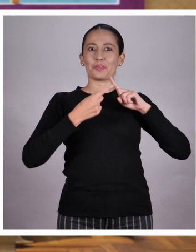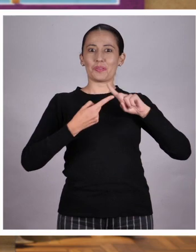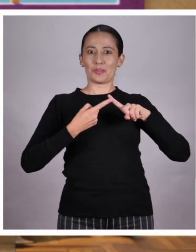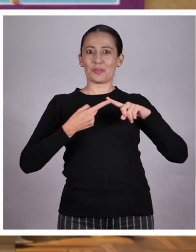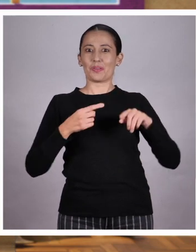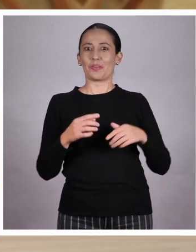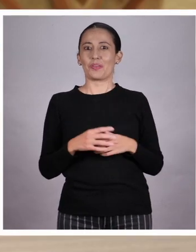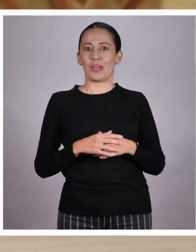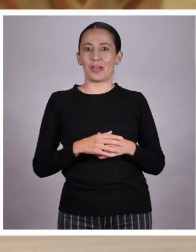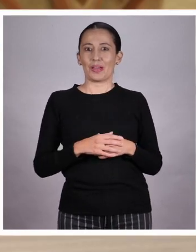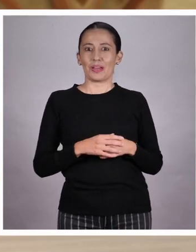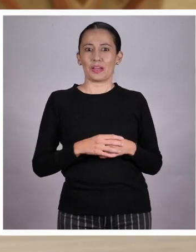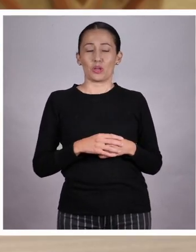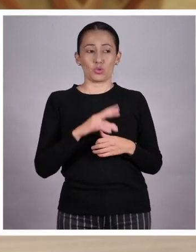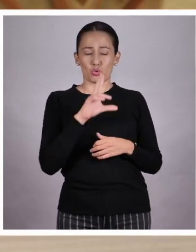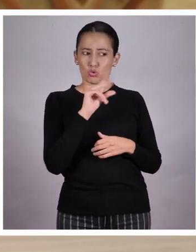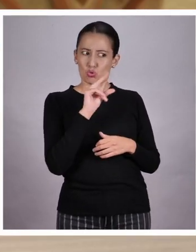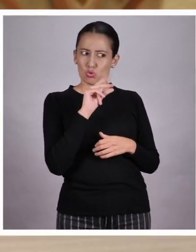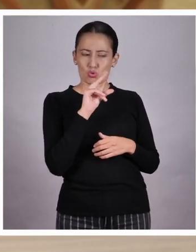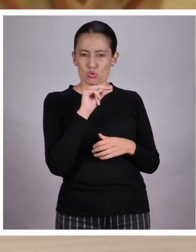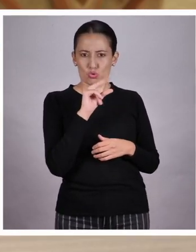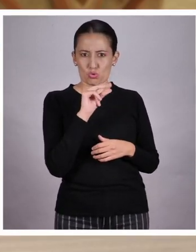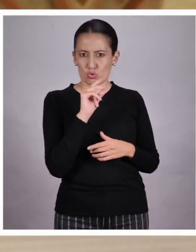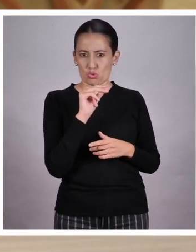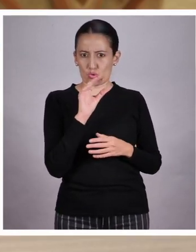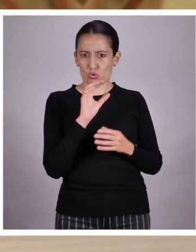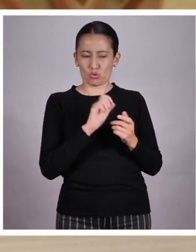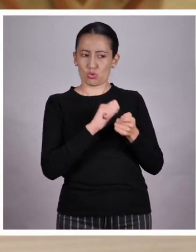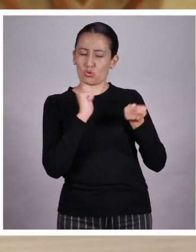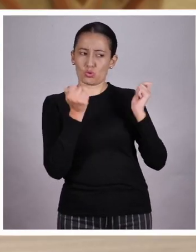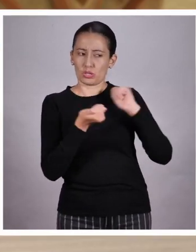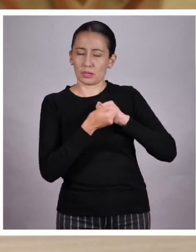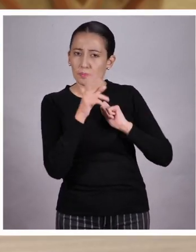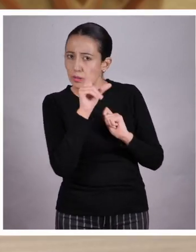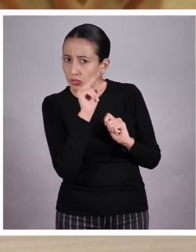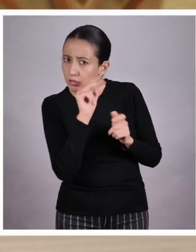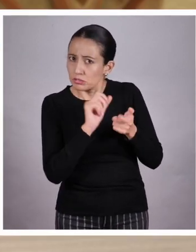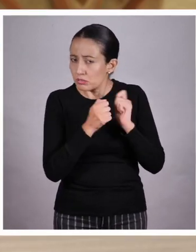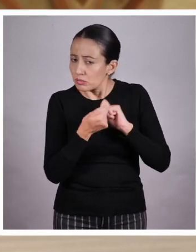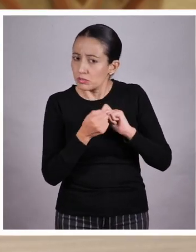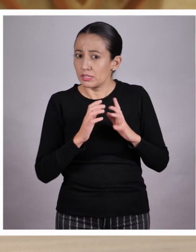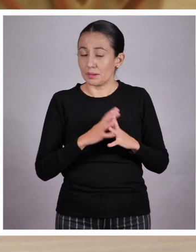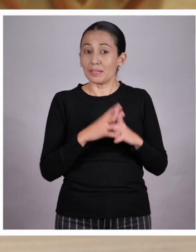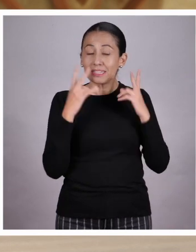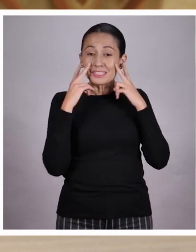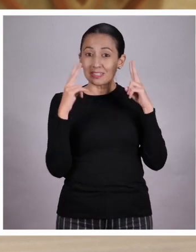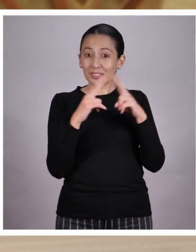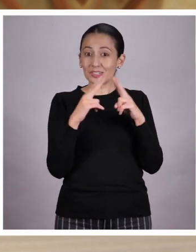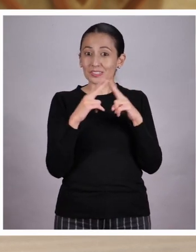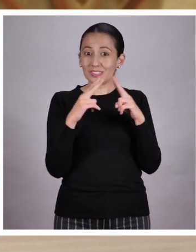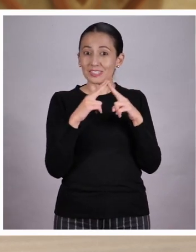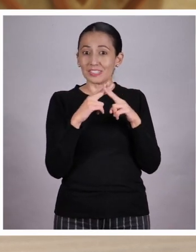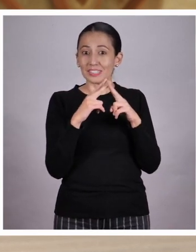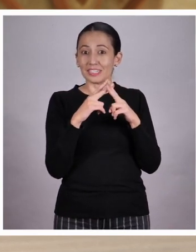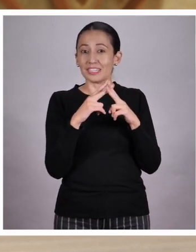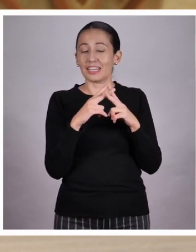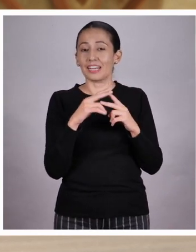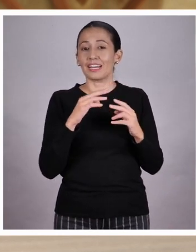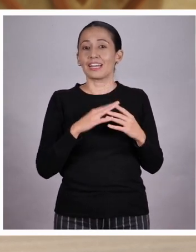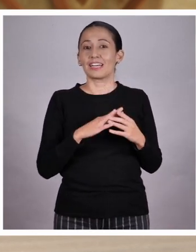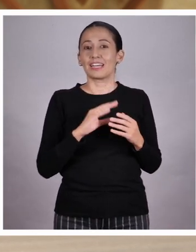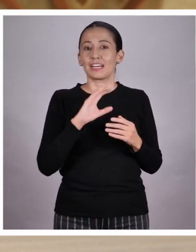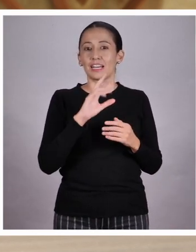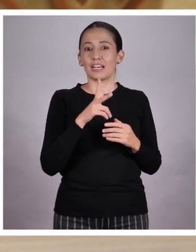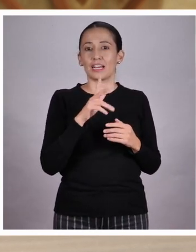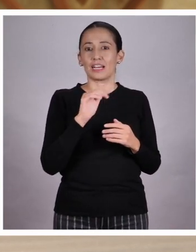días. No, no, no, Cachita, jamás. No te he reemplazado con nadie. ¿Quieres conocerla? ¡Ven, Cachita